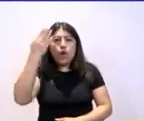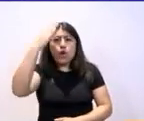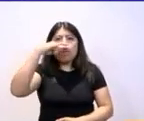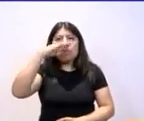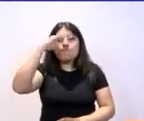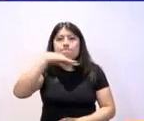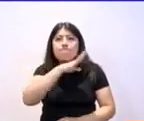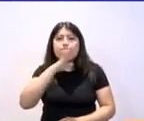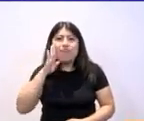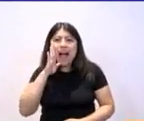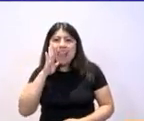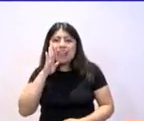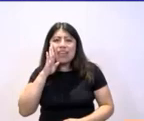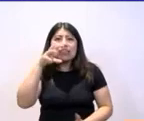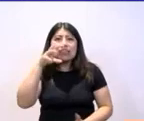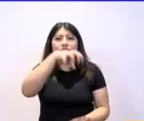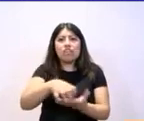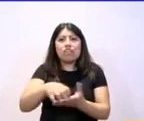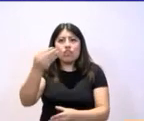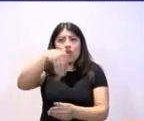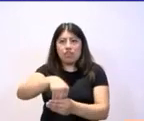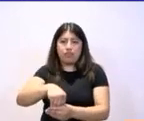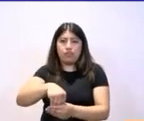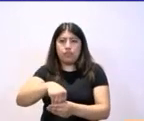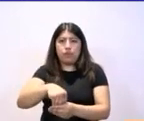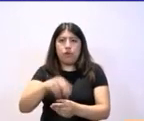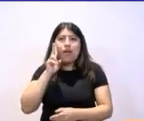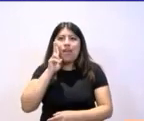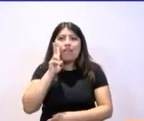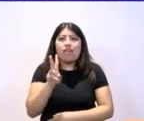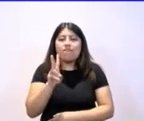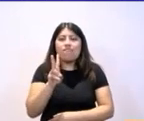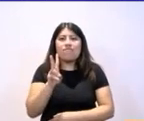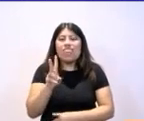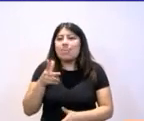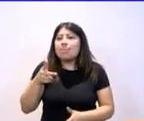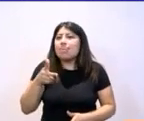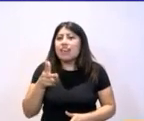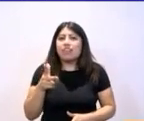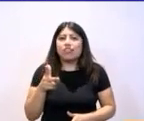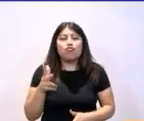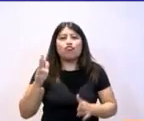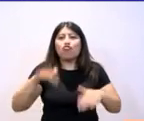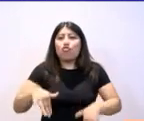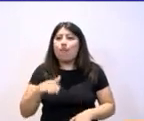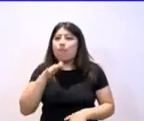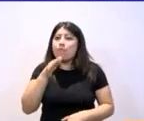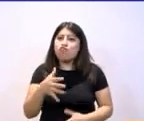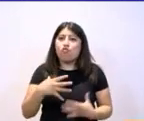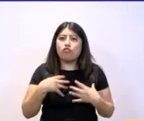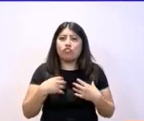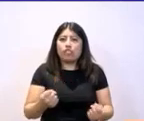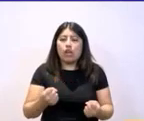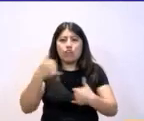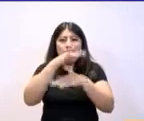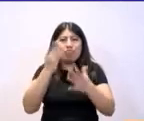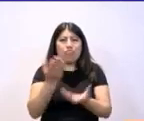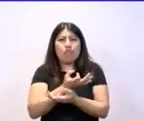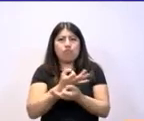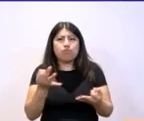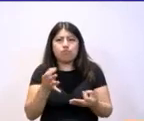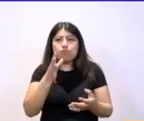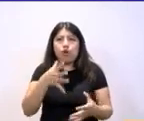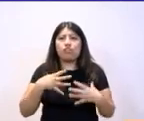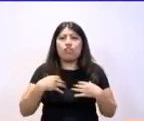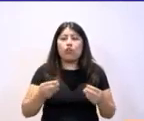o padres en esos centros y que ven cómo no tienen el derecho a la salud, el derecho a una atención adecuada a su